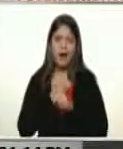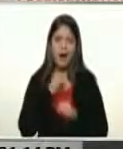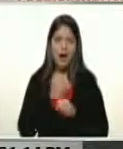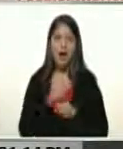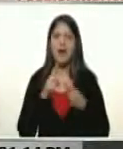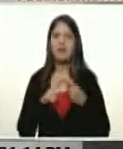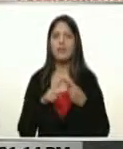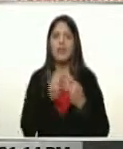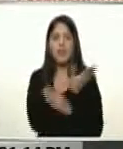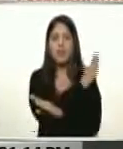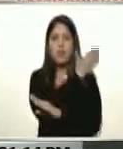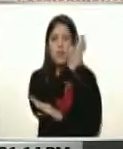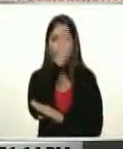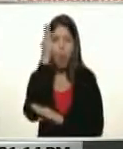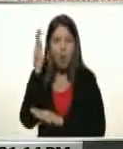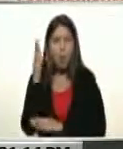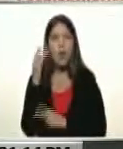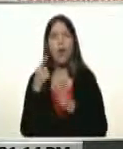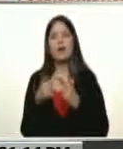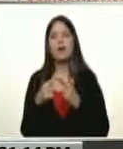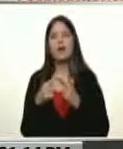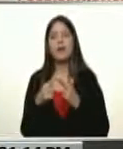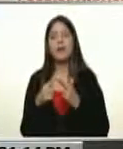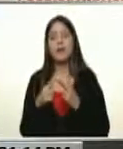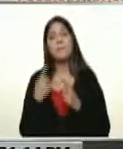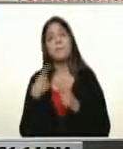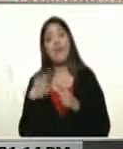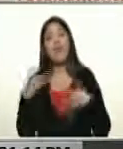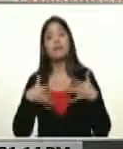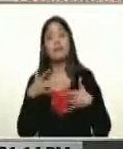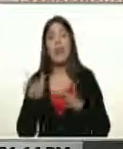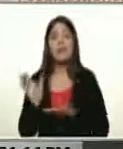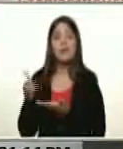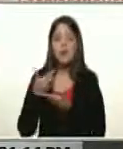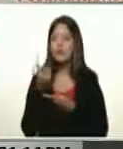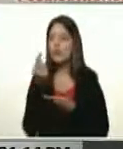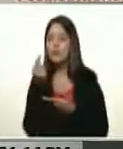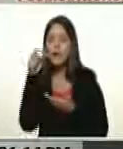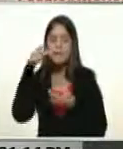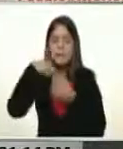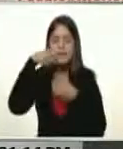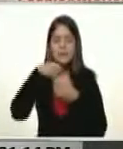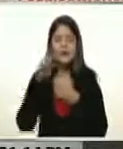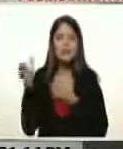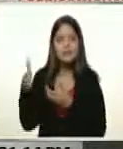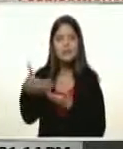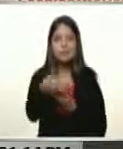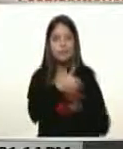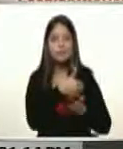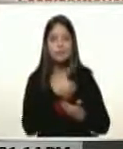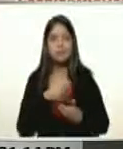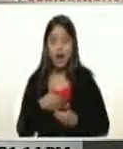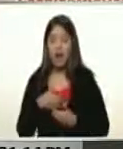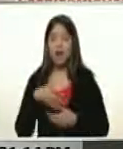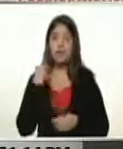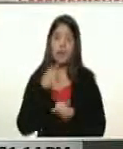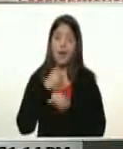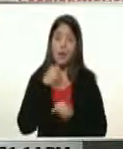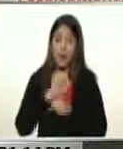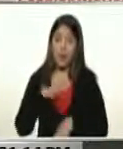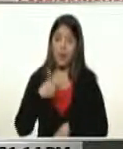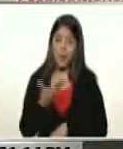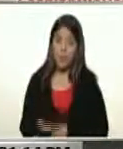restaurando bosques, acompañando en actividades de recolección de semillas, haciendo gestiones para